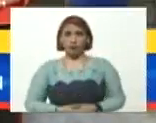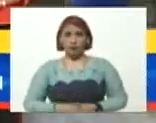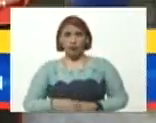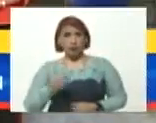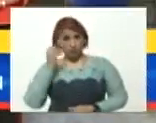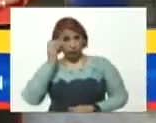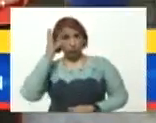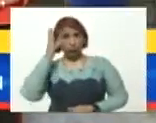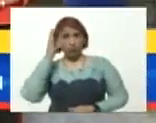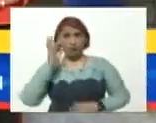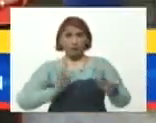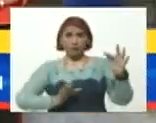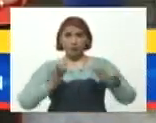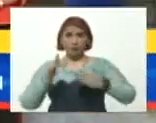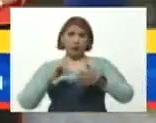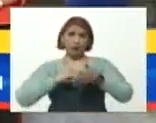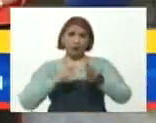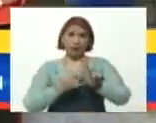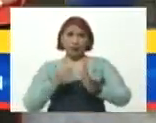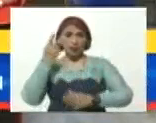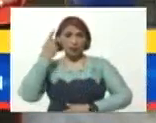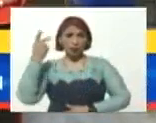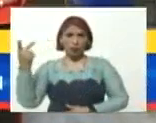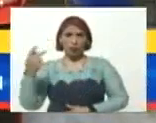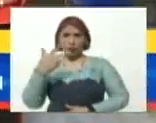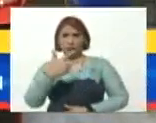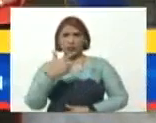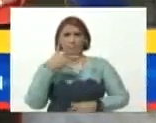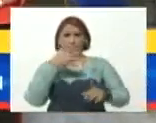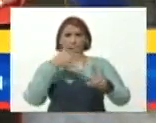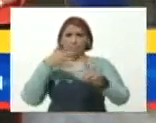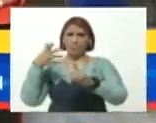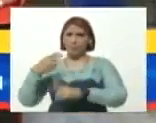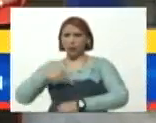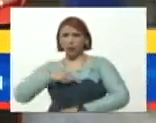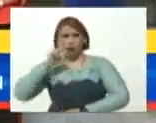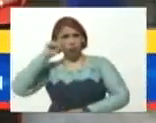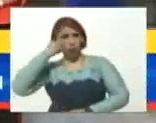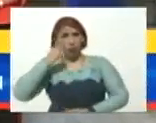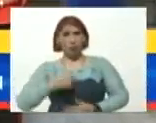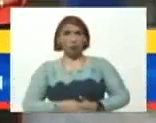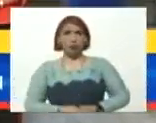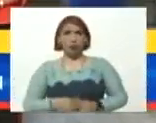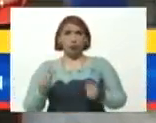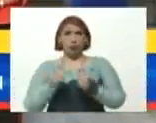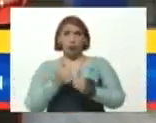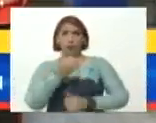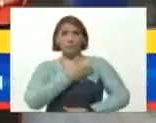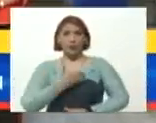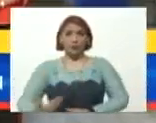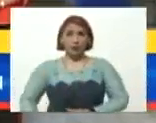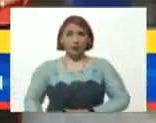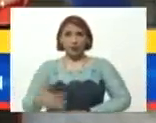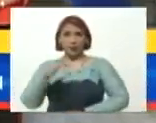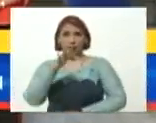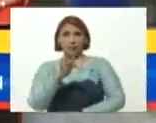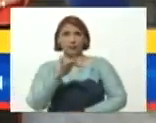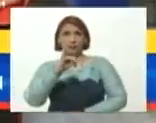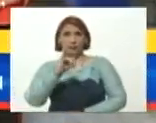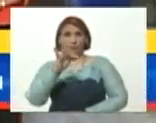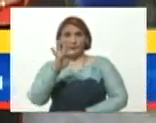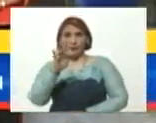física, capacidad técnica, capacidad psicológica. Eran 3 recomendaciones, las estuvimos recordando con el presidente de la